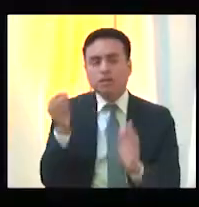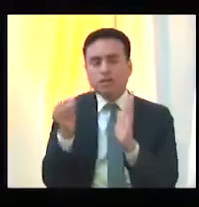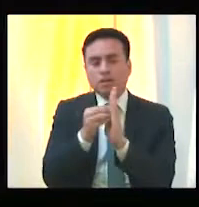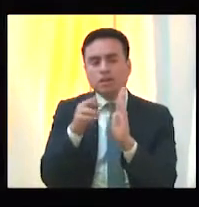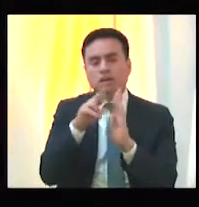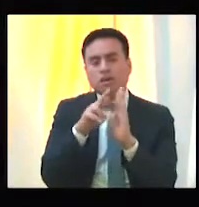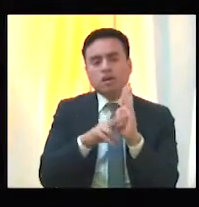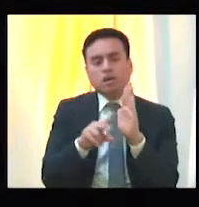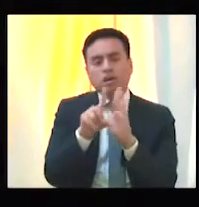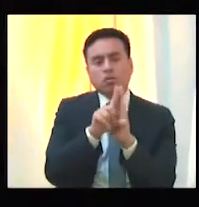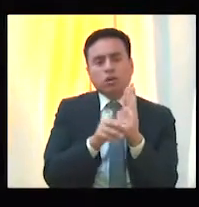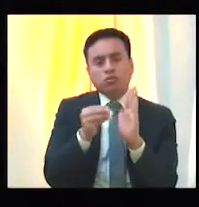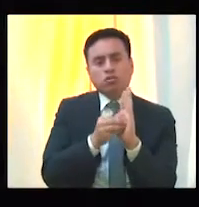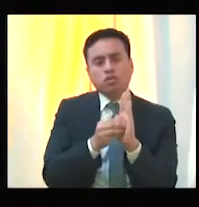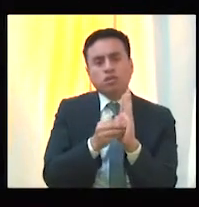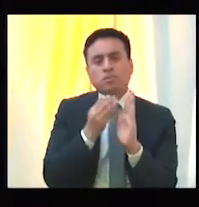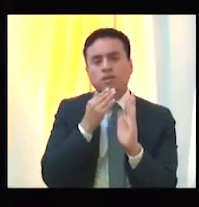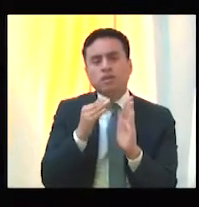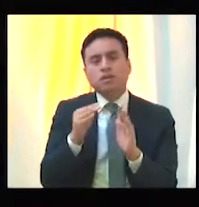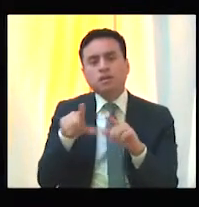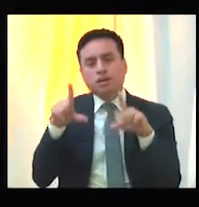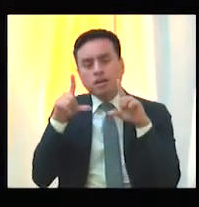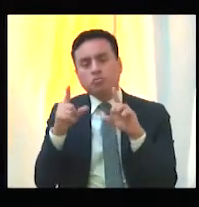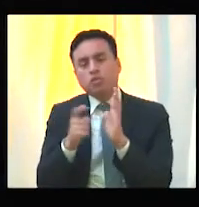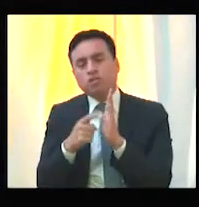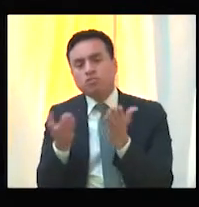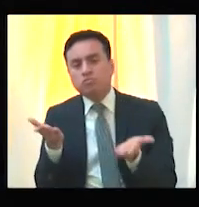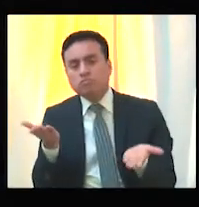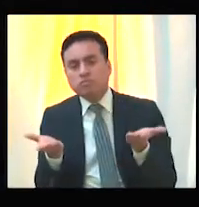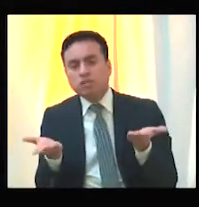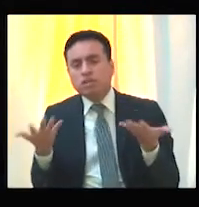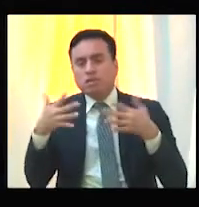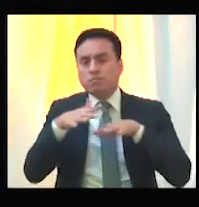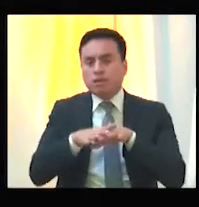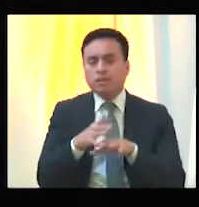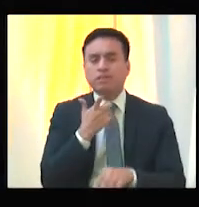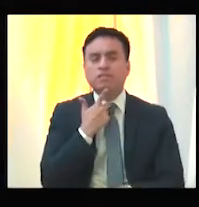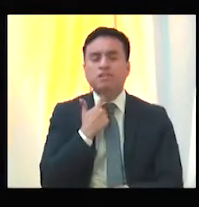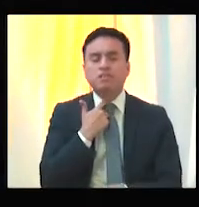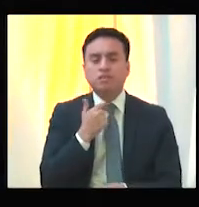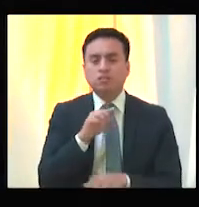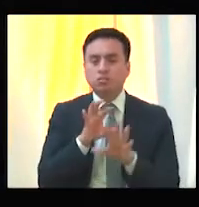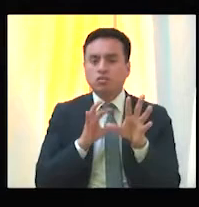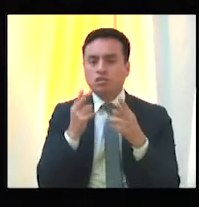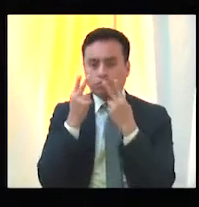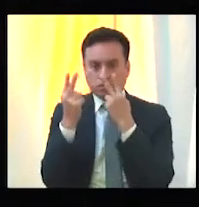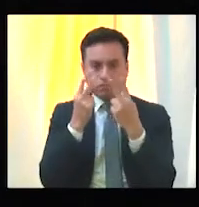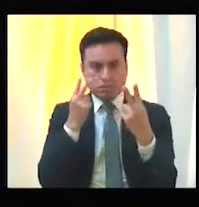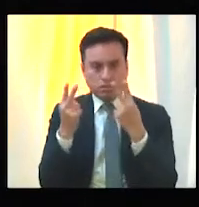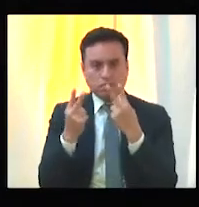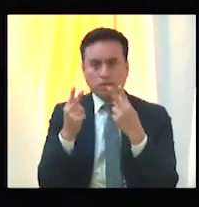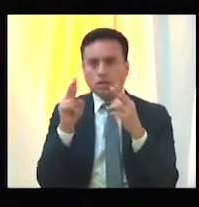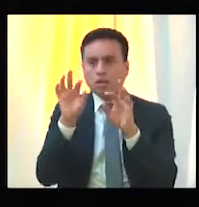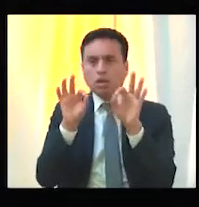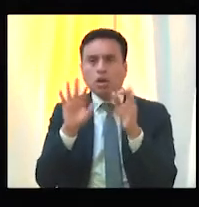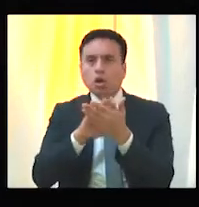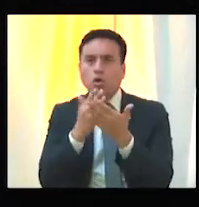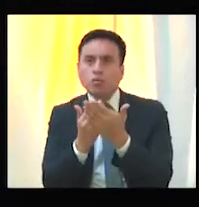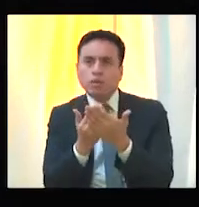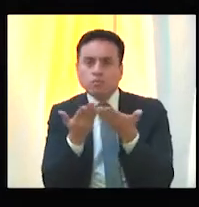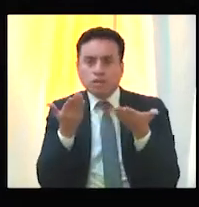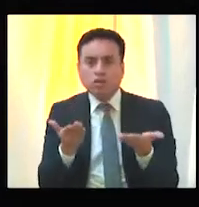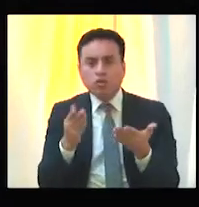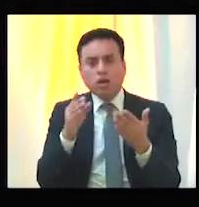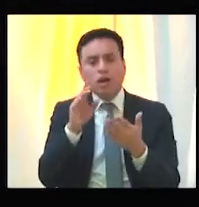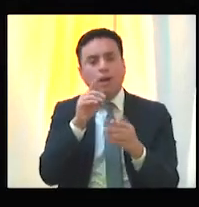regulaciones y con la reputación. Así que creo que es una mezcla muy interesante de cosas que se pueden ver y mapearnos cómo estamos parados en